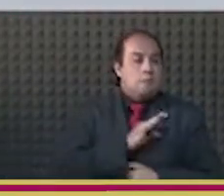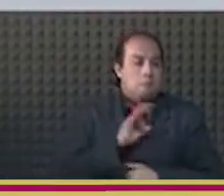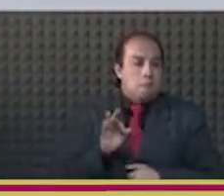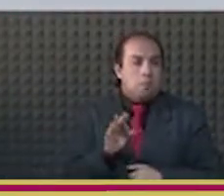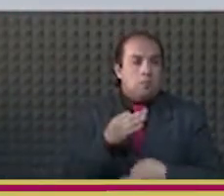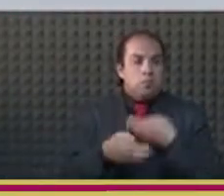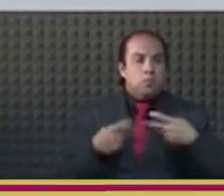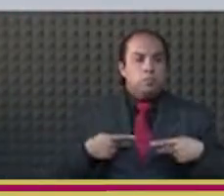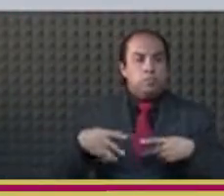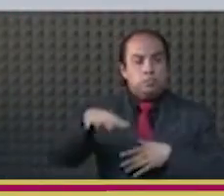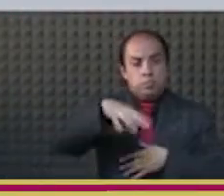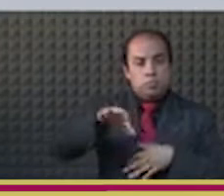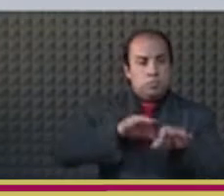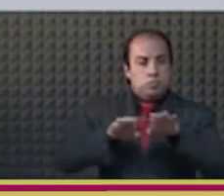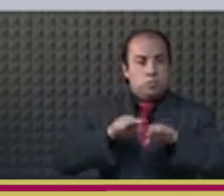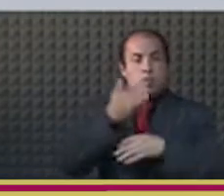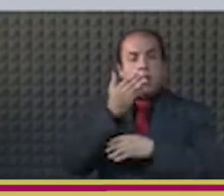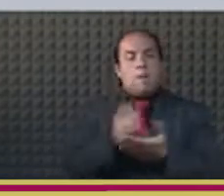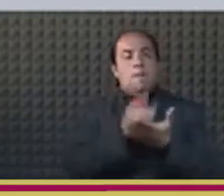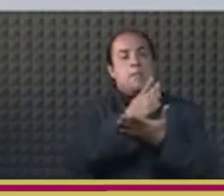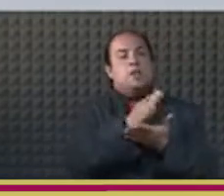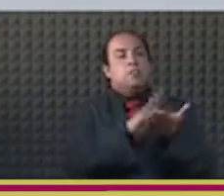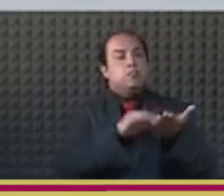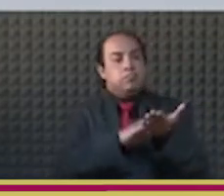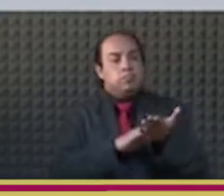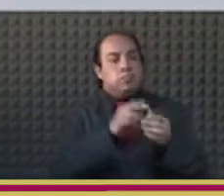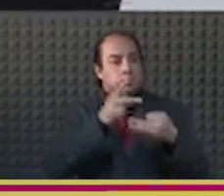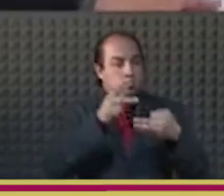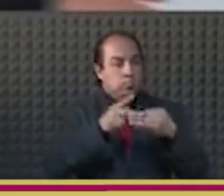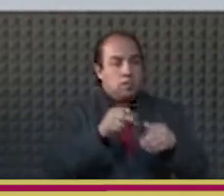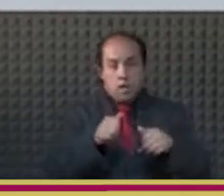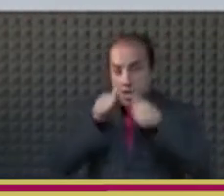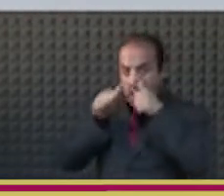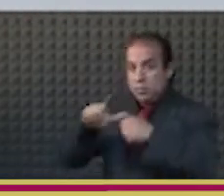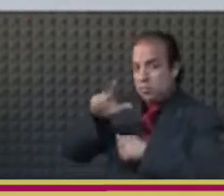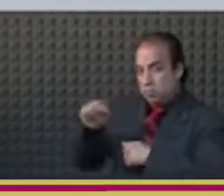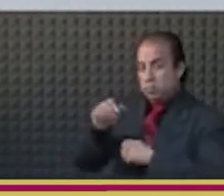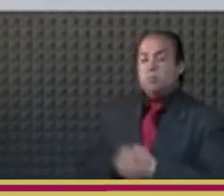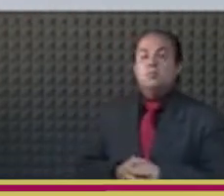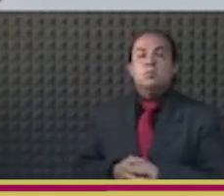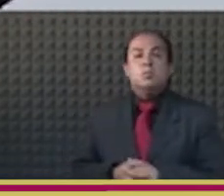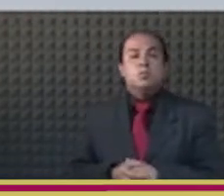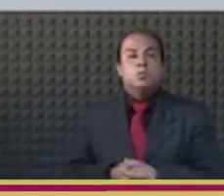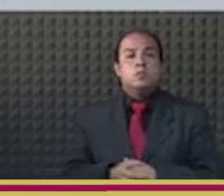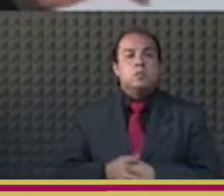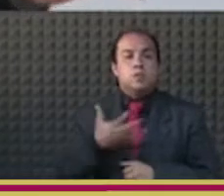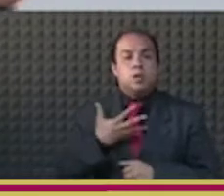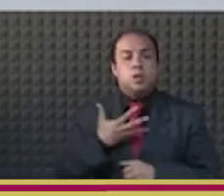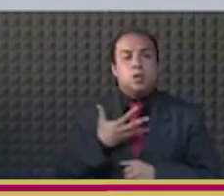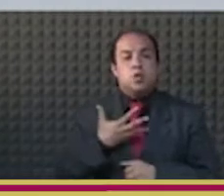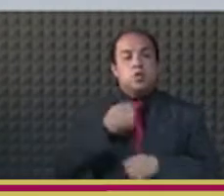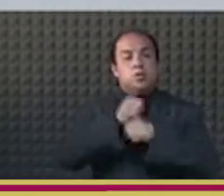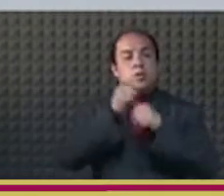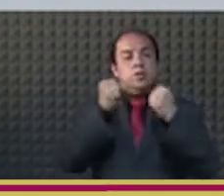todo buscador de empleo que haga una solicitud a través de la plataforma pueda ser atendido posteriormente a través de una suerte de sistema